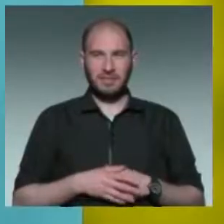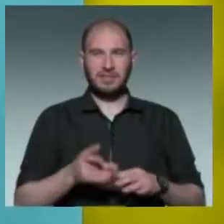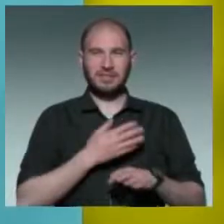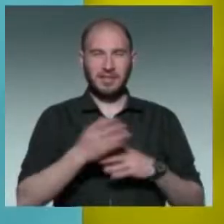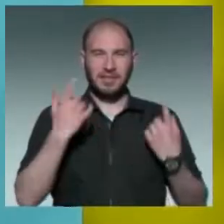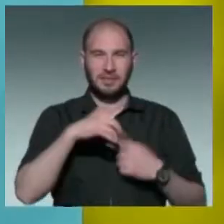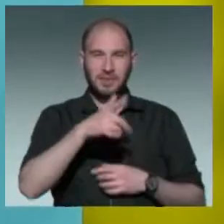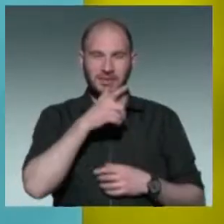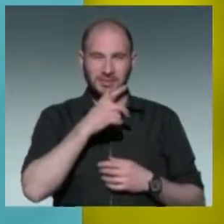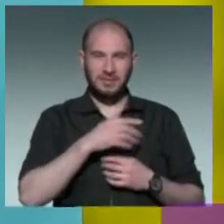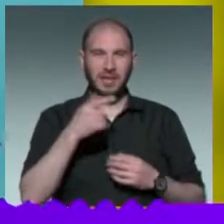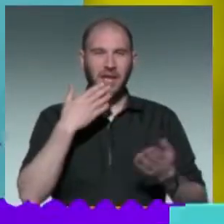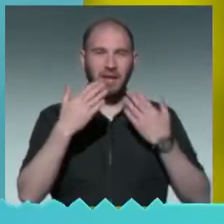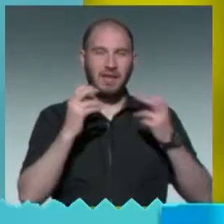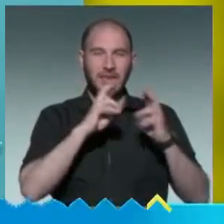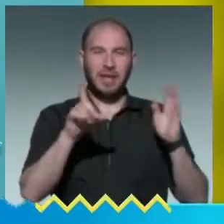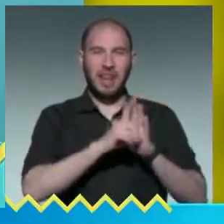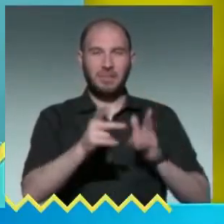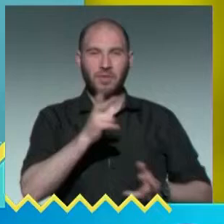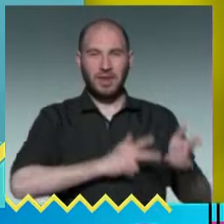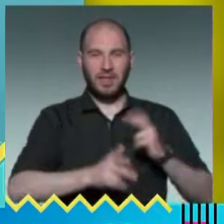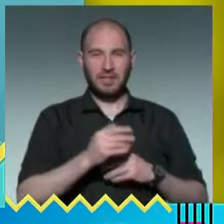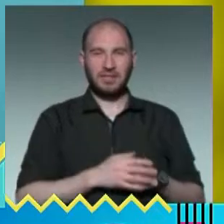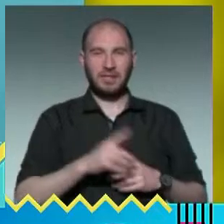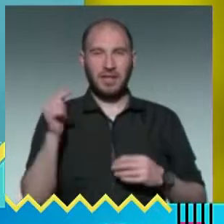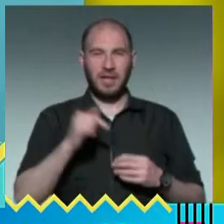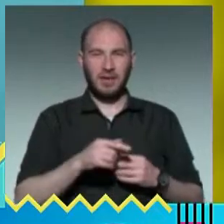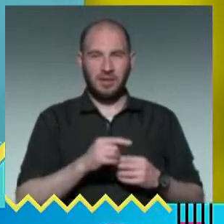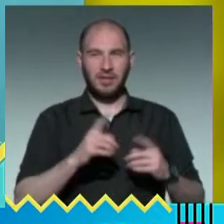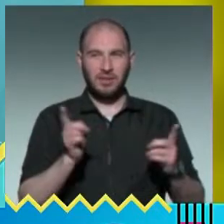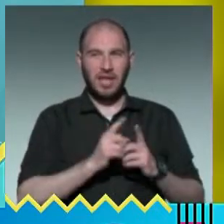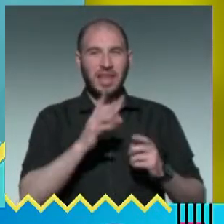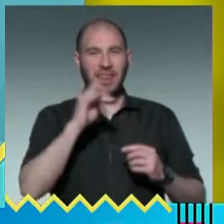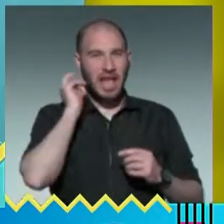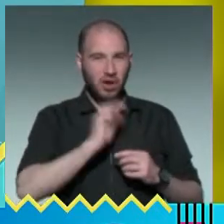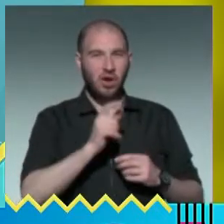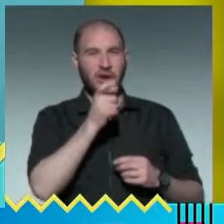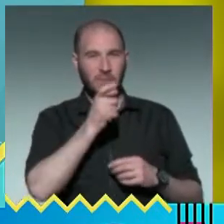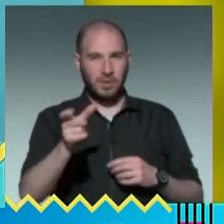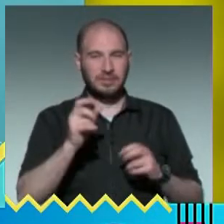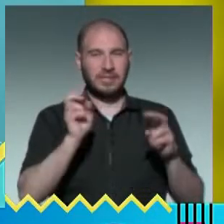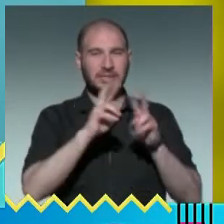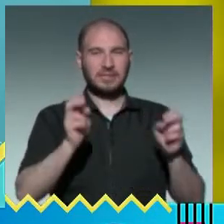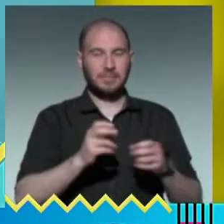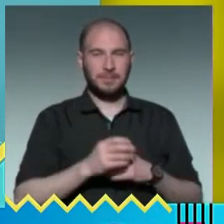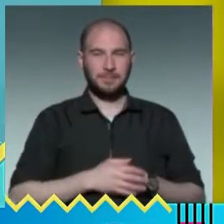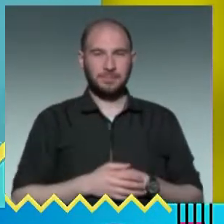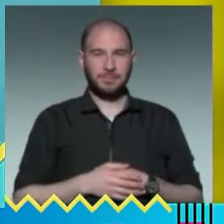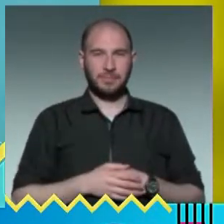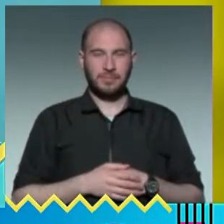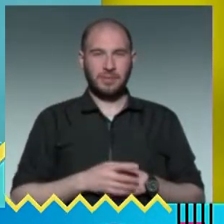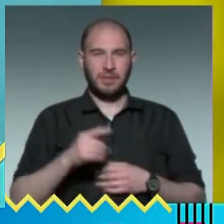Seguimos en Distintos Parecidos, seguimos hablando de la ley de movilidad. Vamos a darle un ratito para que Diego pueda contestar en relación a lo que tiene que ver